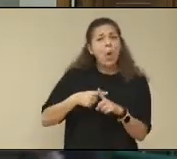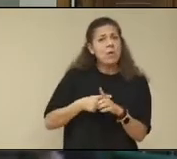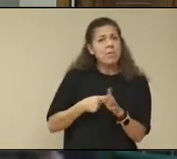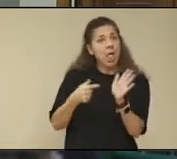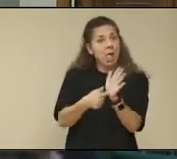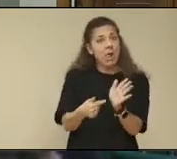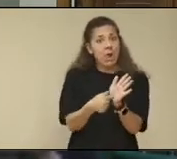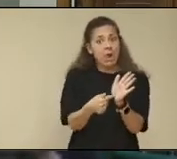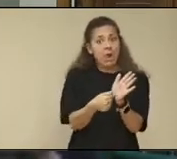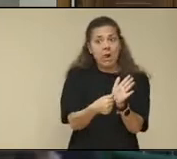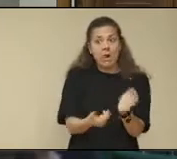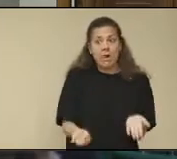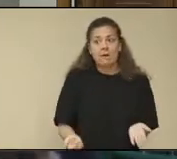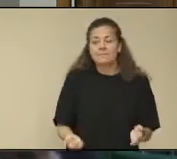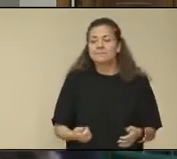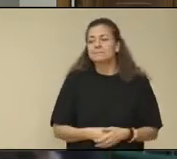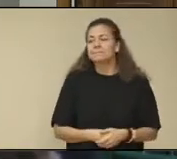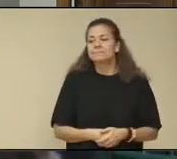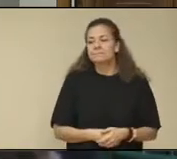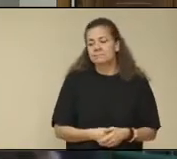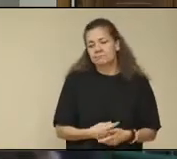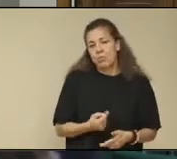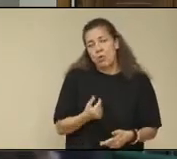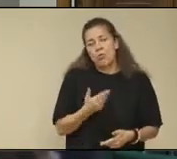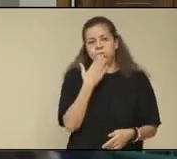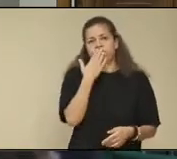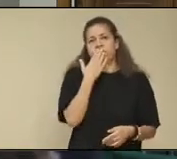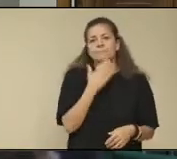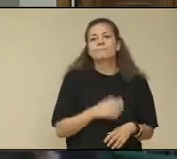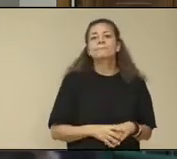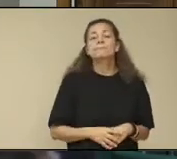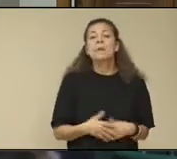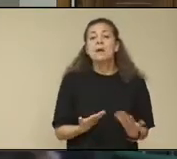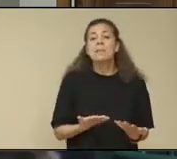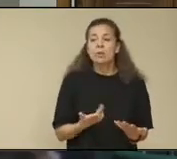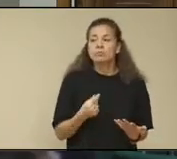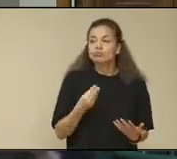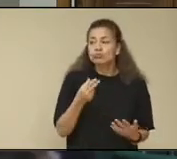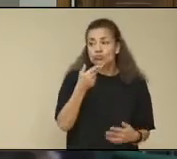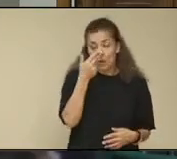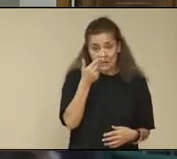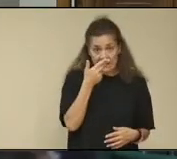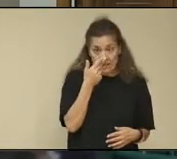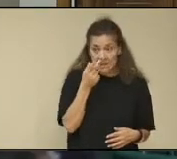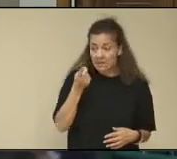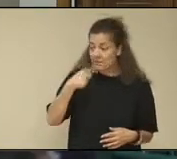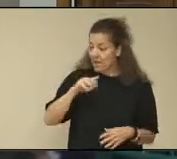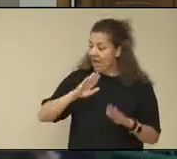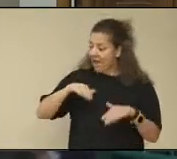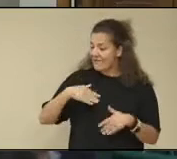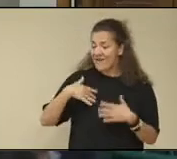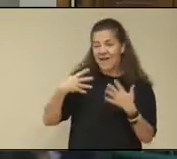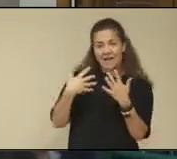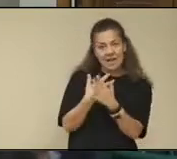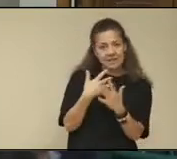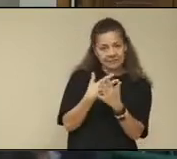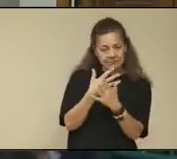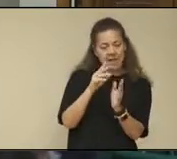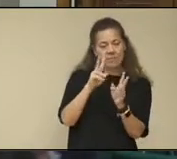exigencia que es un poco ridículo, ¿no? Pero bueno, es muy interesante lo que nos has contado al final sobre